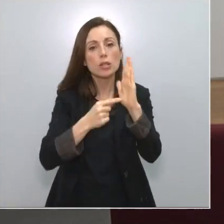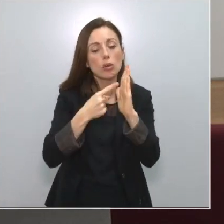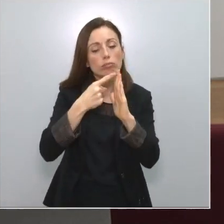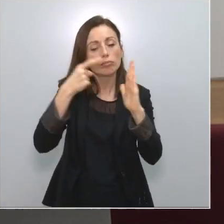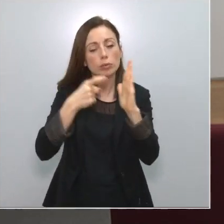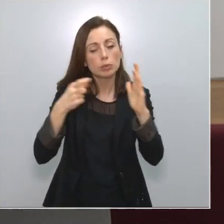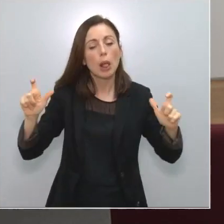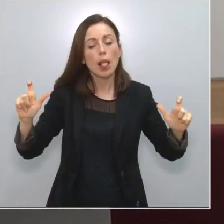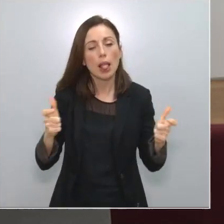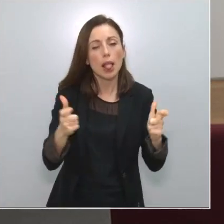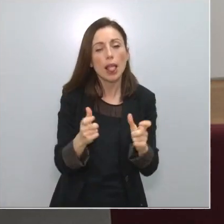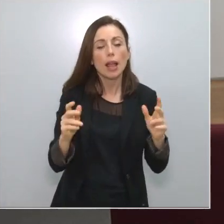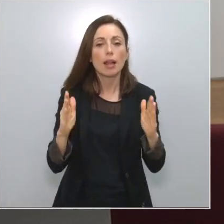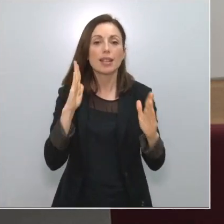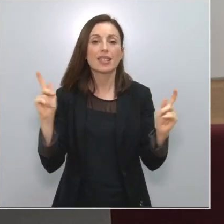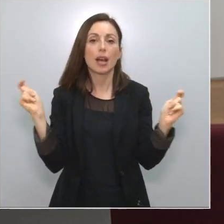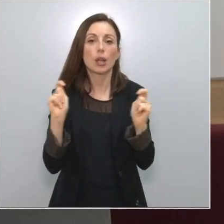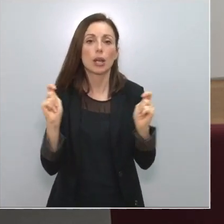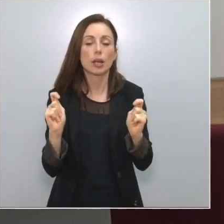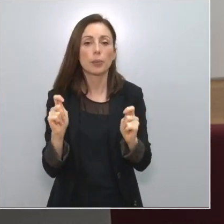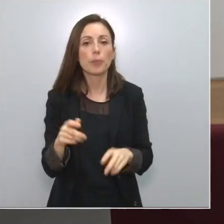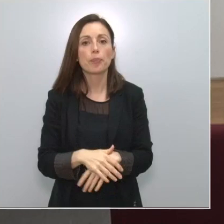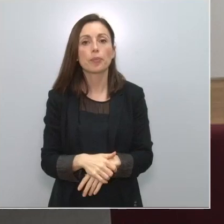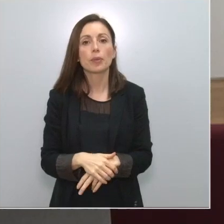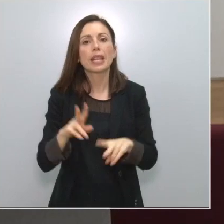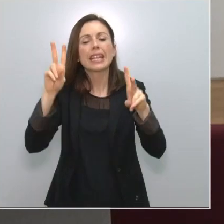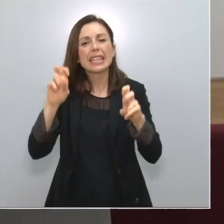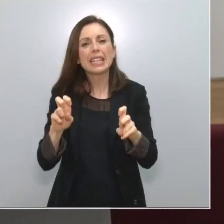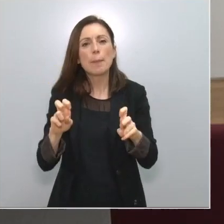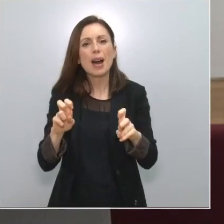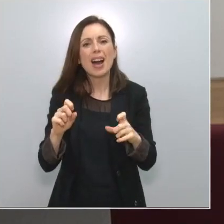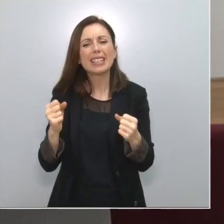del estado de alarma como por rebajar el nivel de tensión